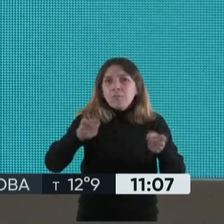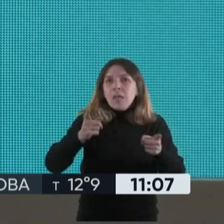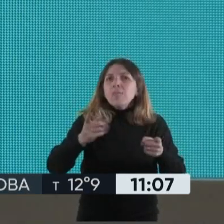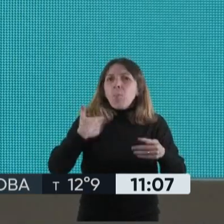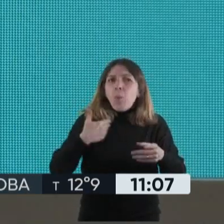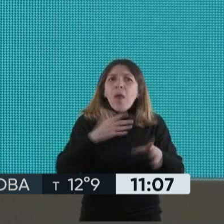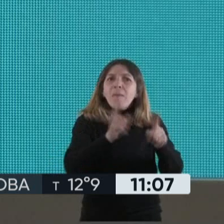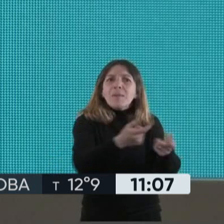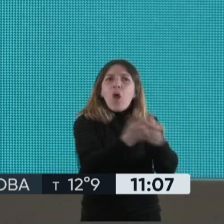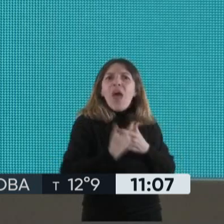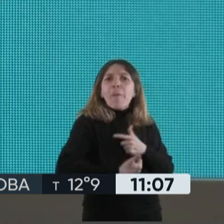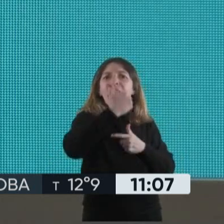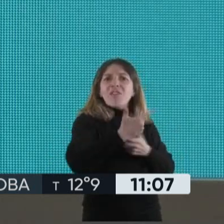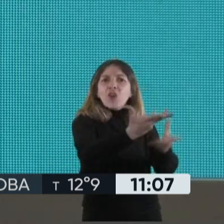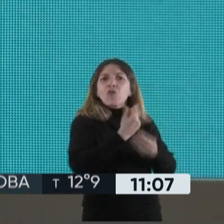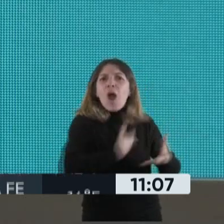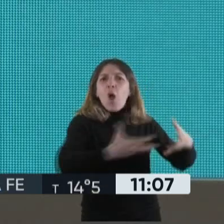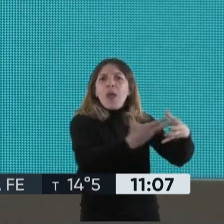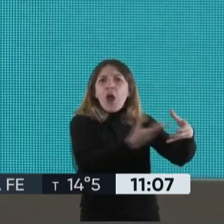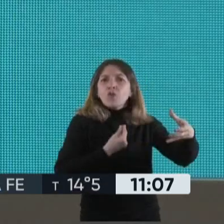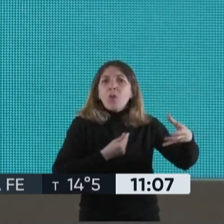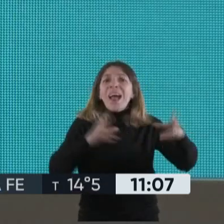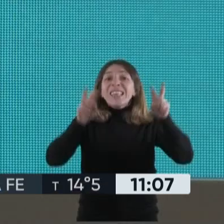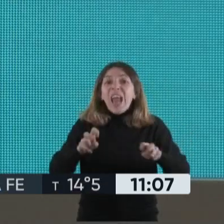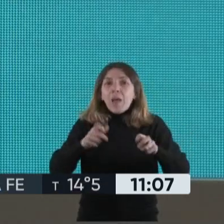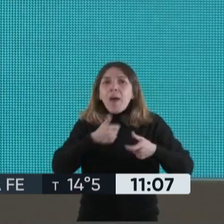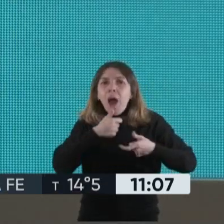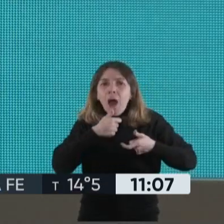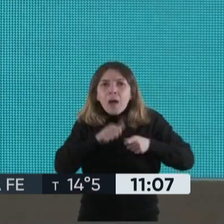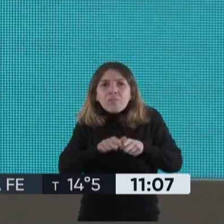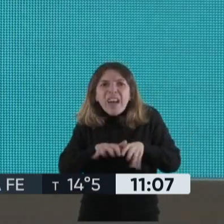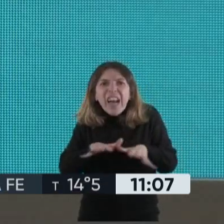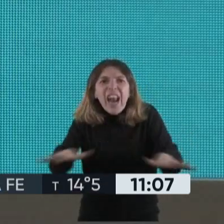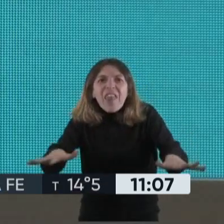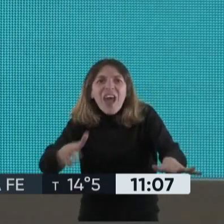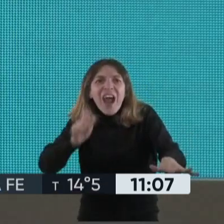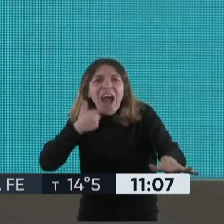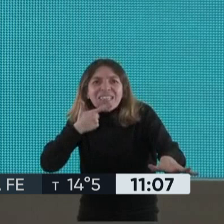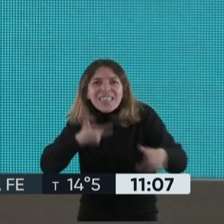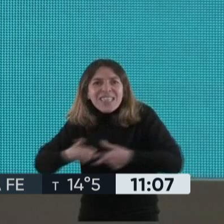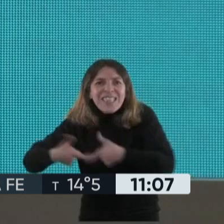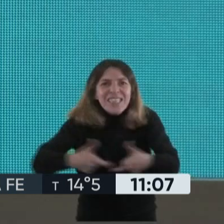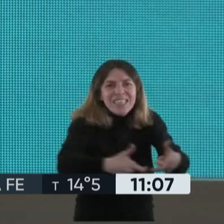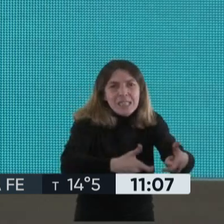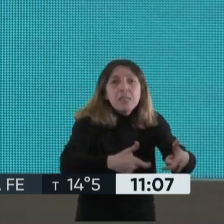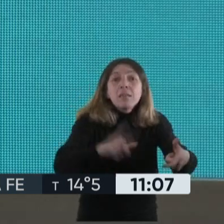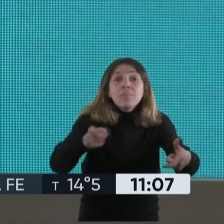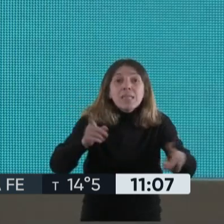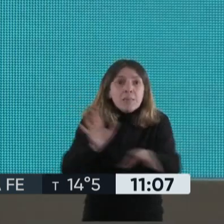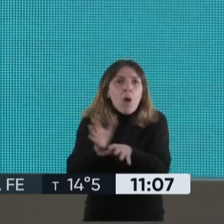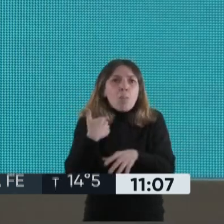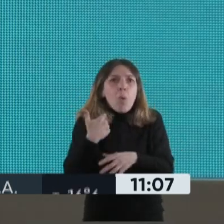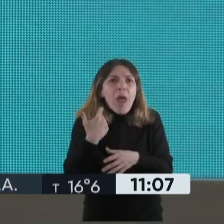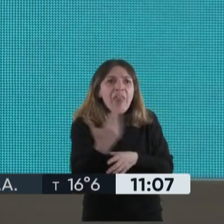a partir de la inyección incremental en la red de gasoductos. El volumen beneficiado con acceso a divisas será como